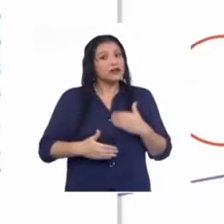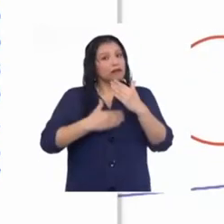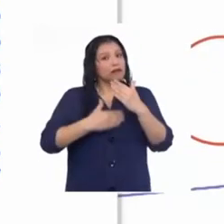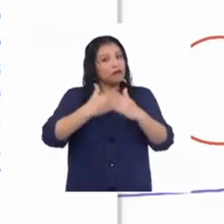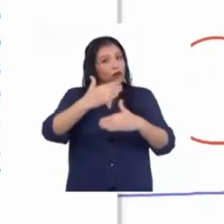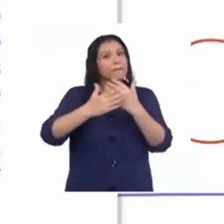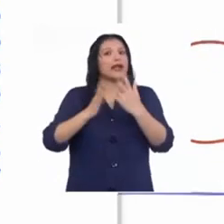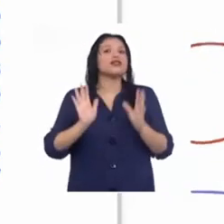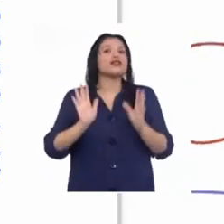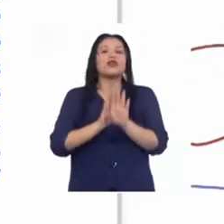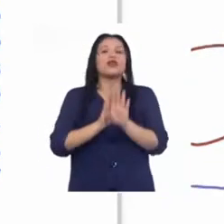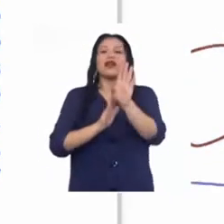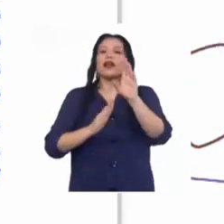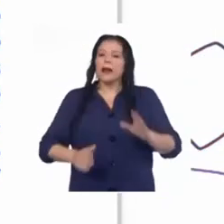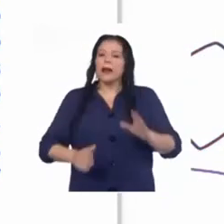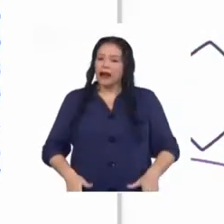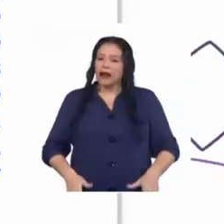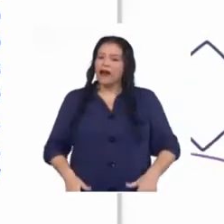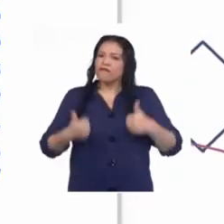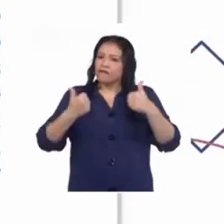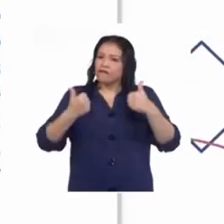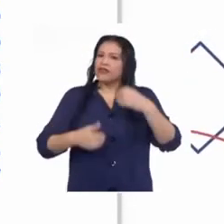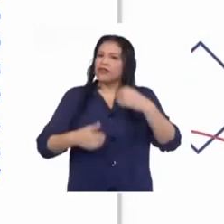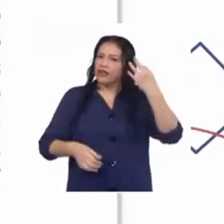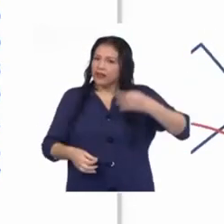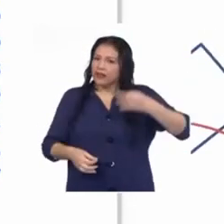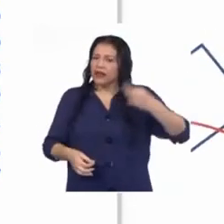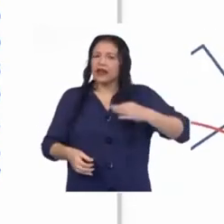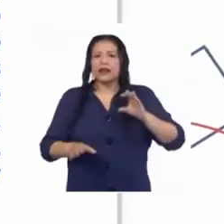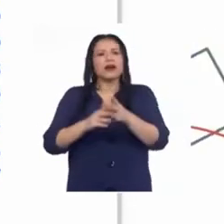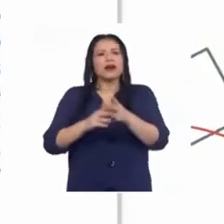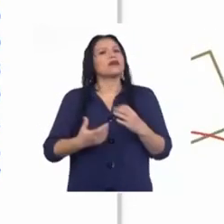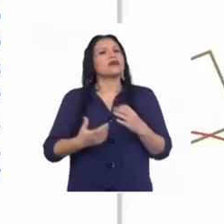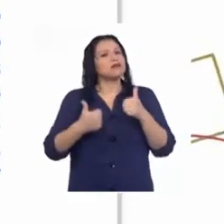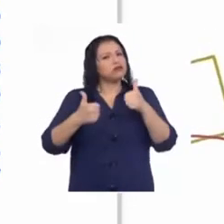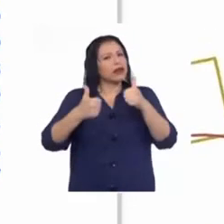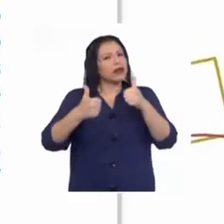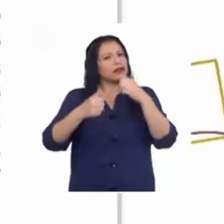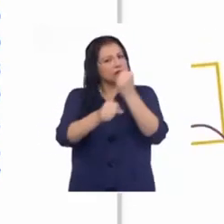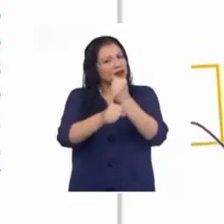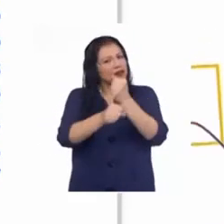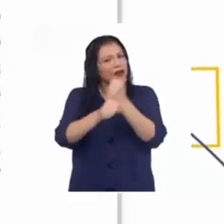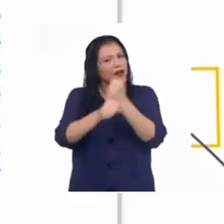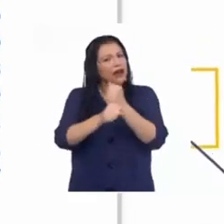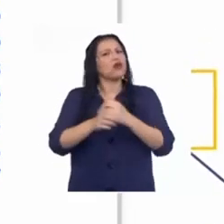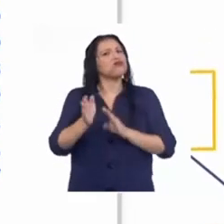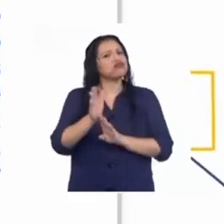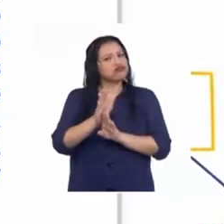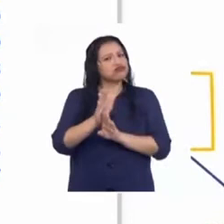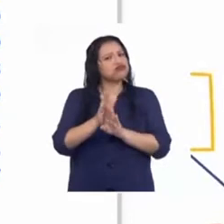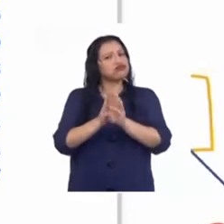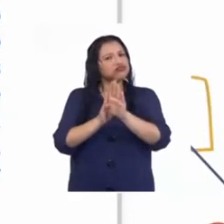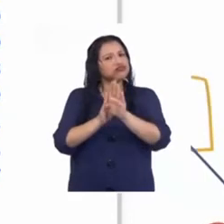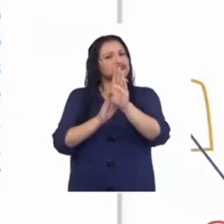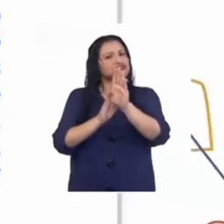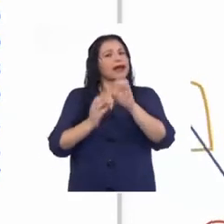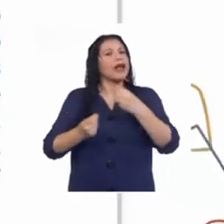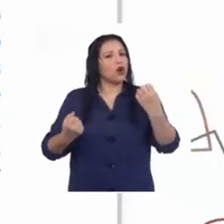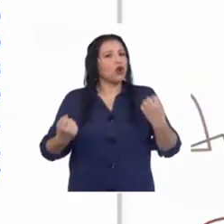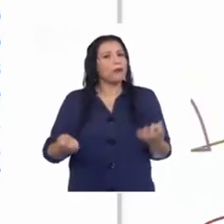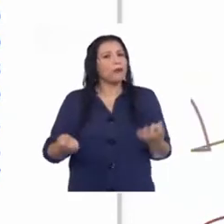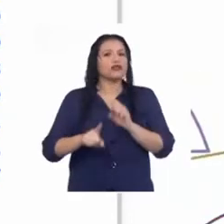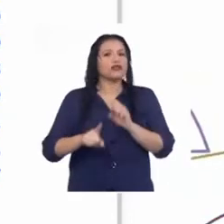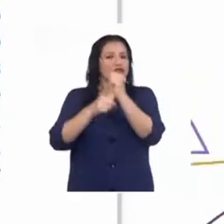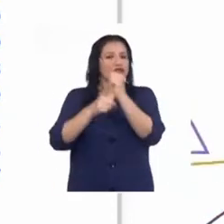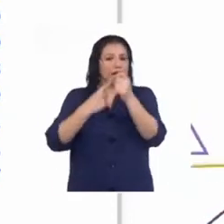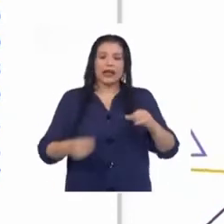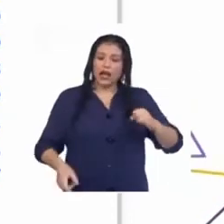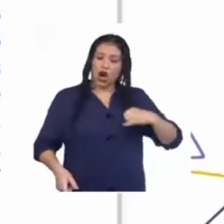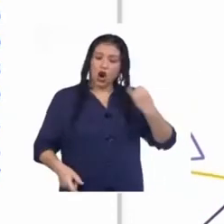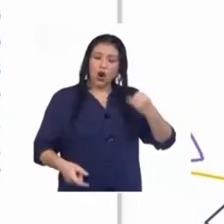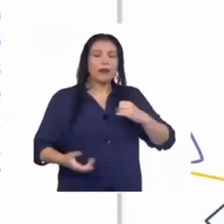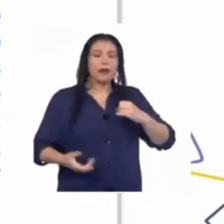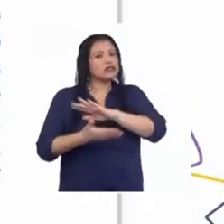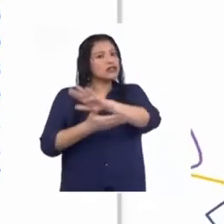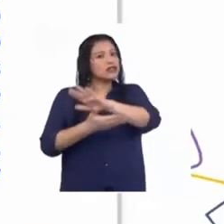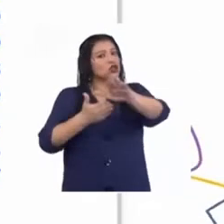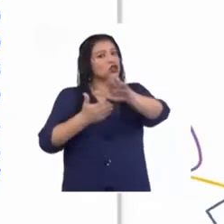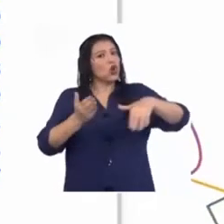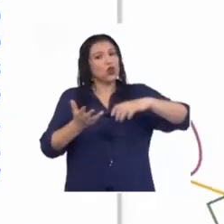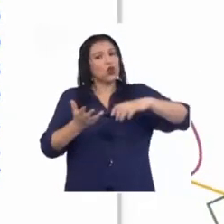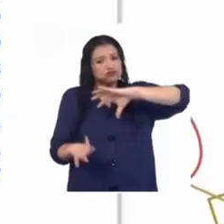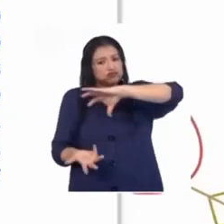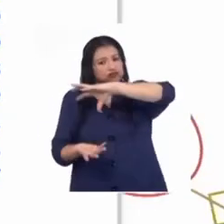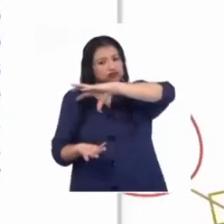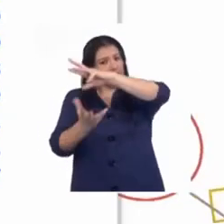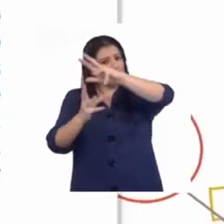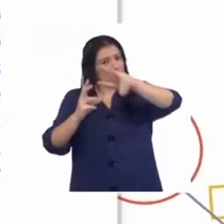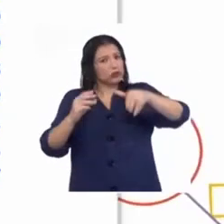vida más elevados, el pleno empleo y condiciones de progreso y desarrollo económicos y sociales. Las y los jóvenes de todas partes del mundo,